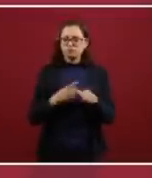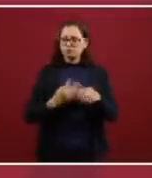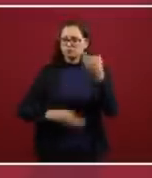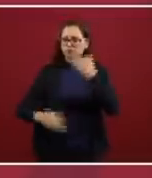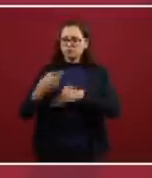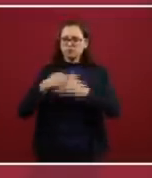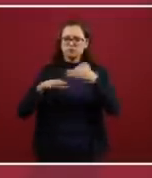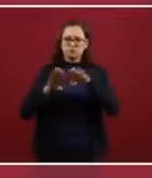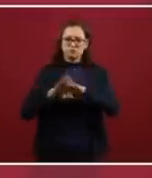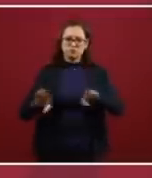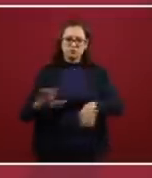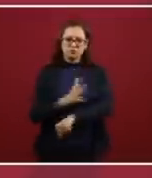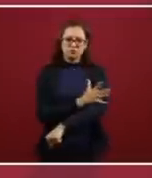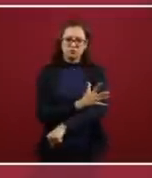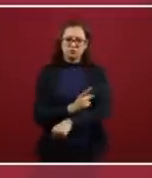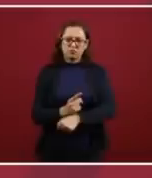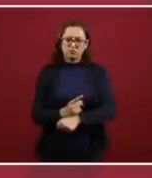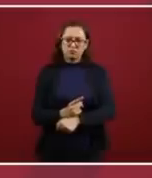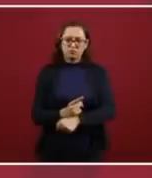honestidad,